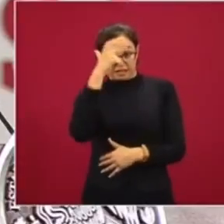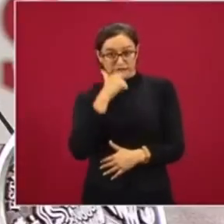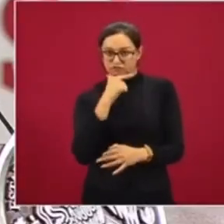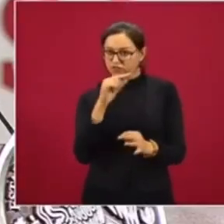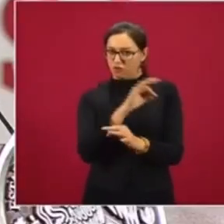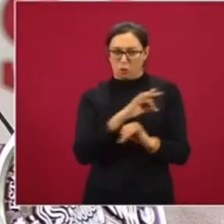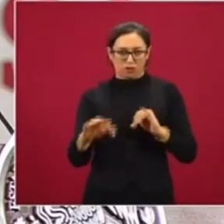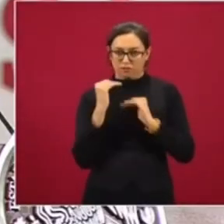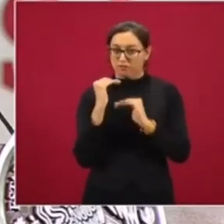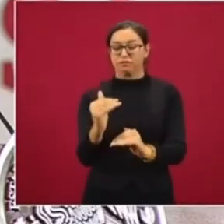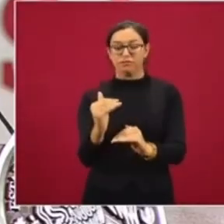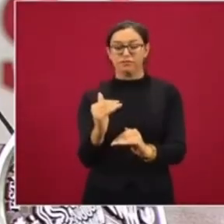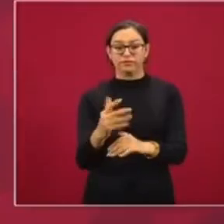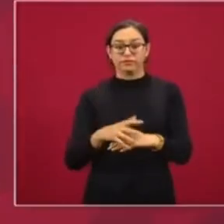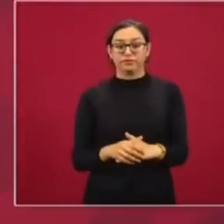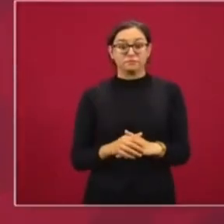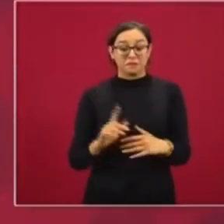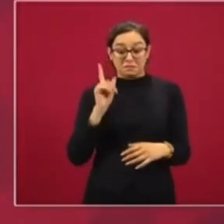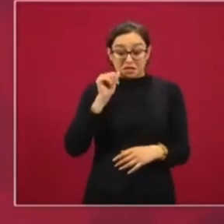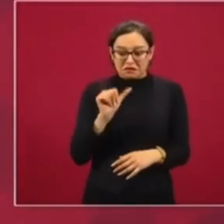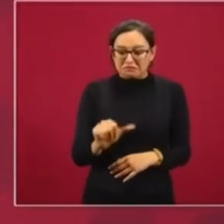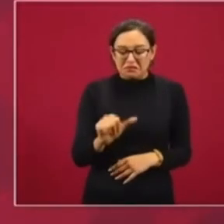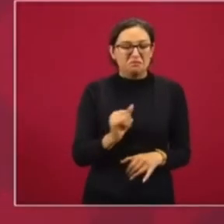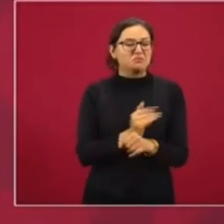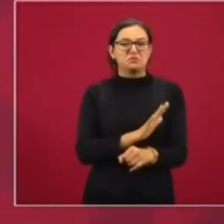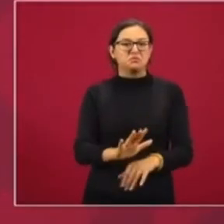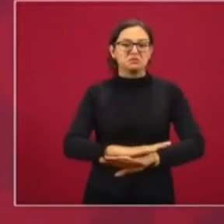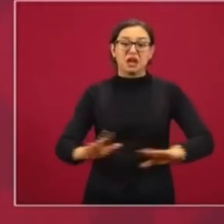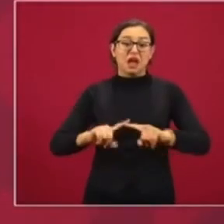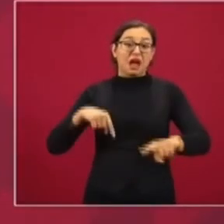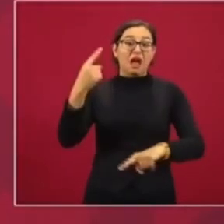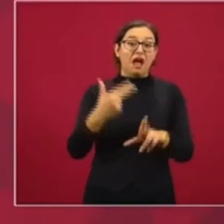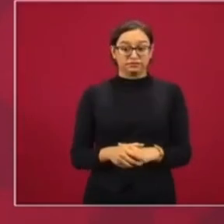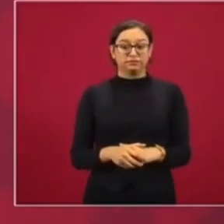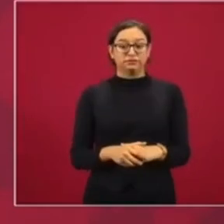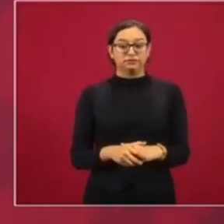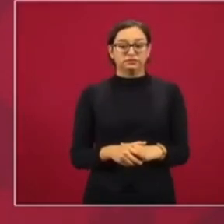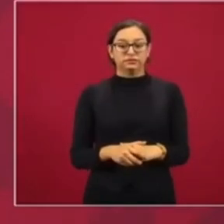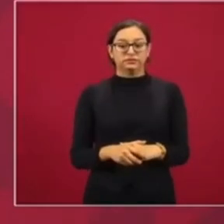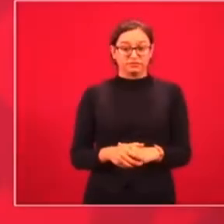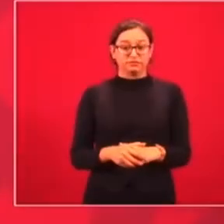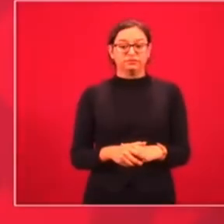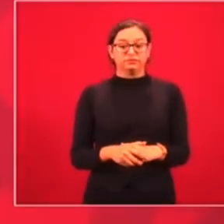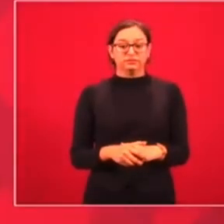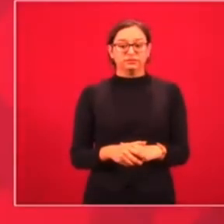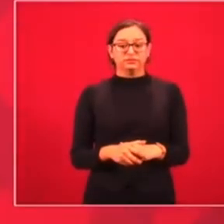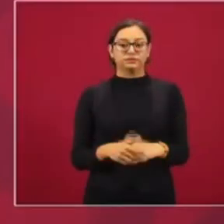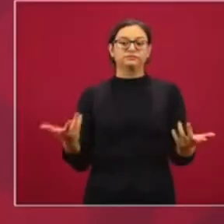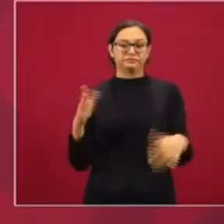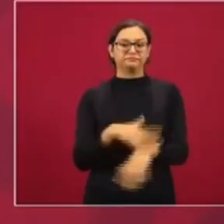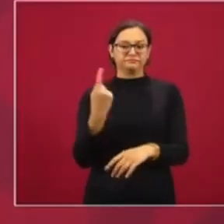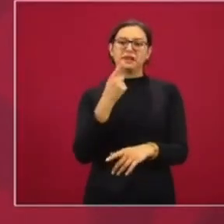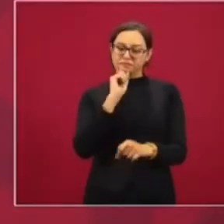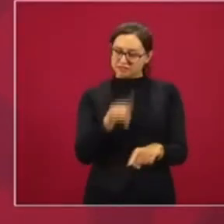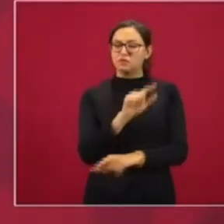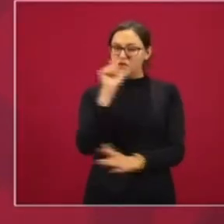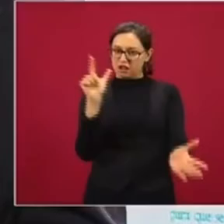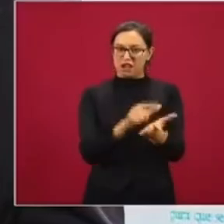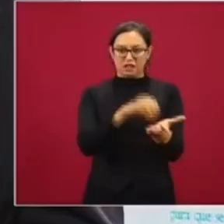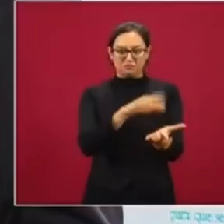entonces, ya no se iba a poder hacer, hasta dentro de 3 años, porque está mal la ley, porque está mal la ley. Hay